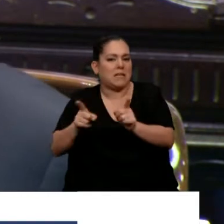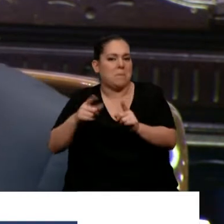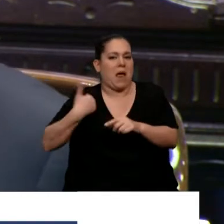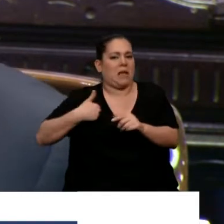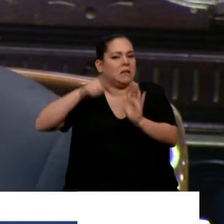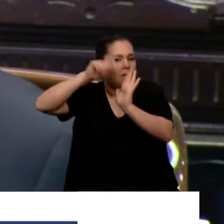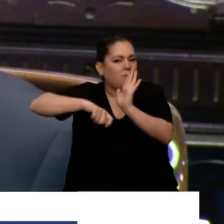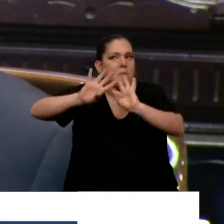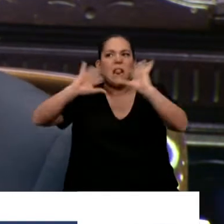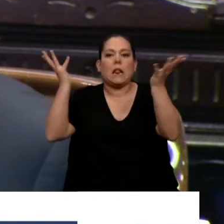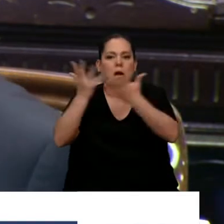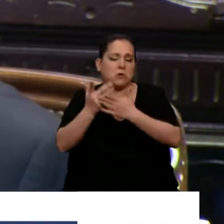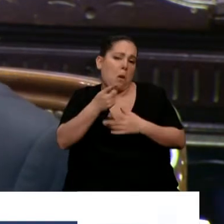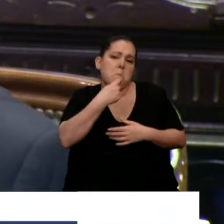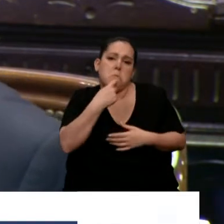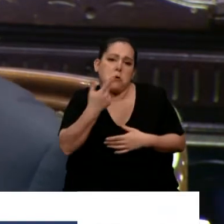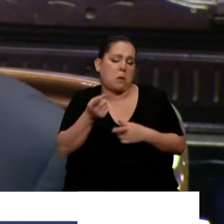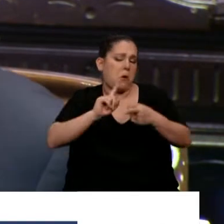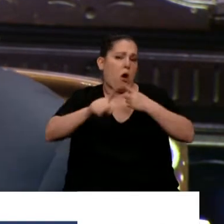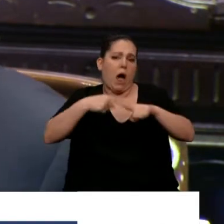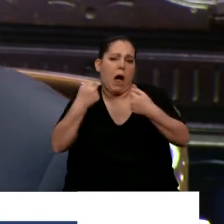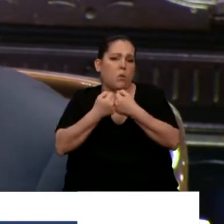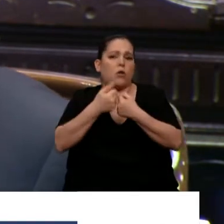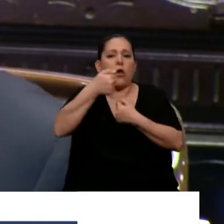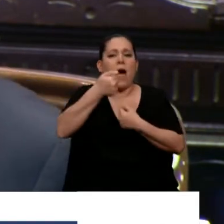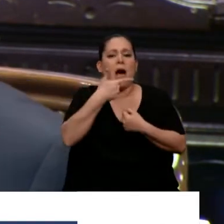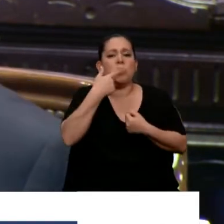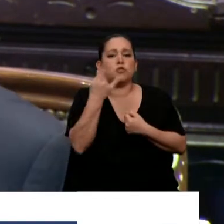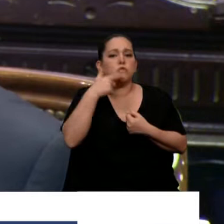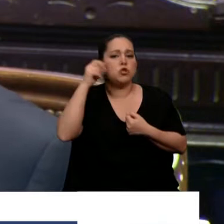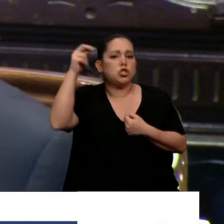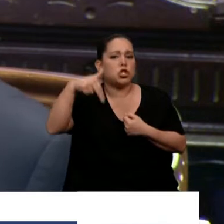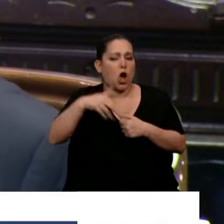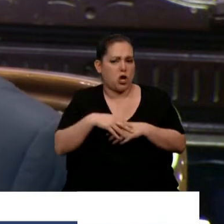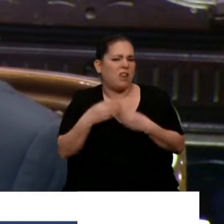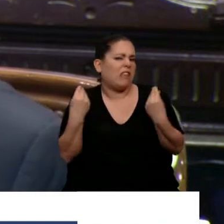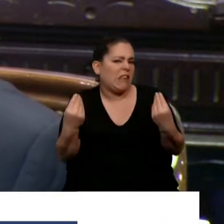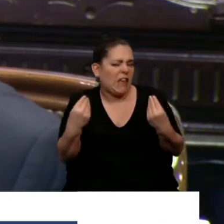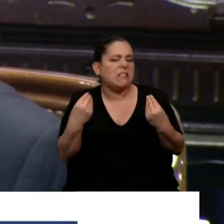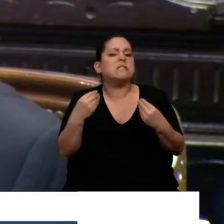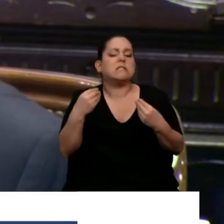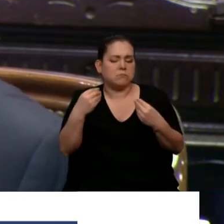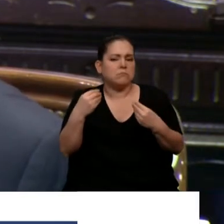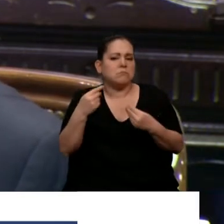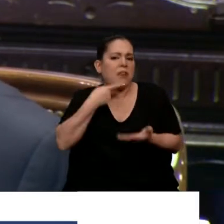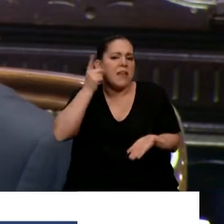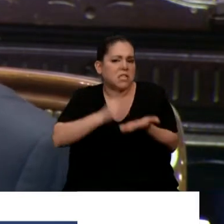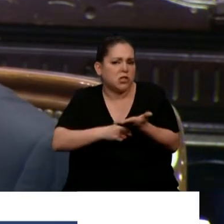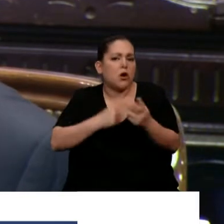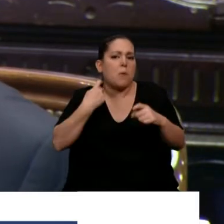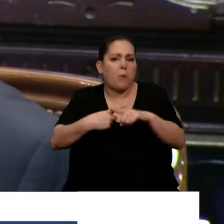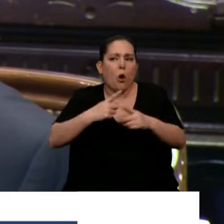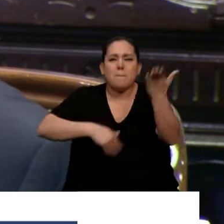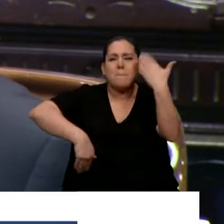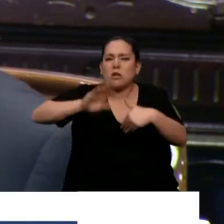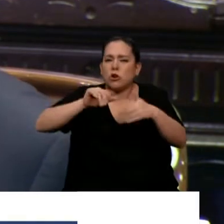internacional. Les cito nomás el Tratado de Asunción, que habla de las decisiones adoptadas por consenso, es decir, por el acuerdo unánime